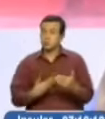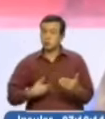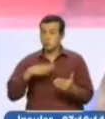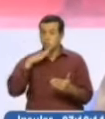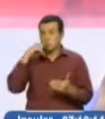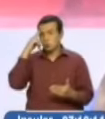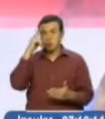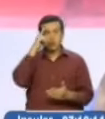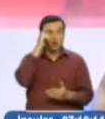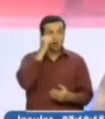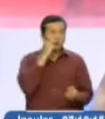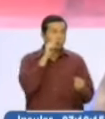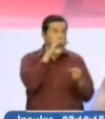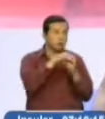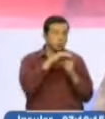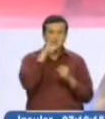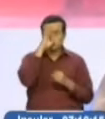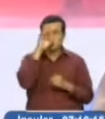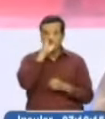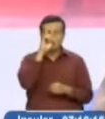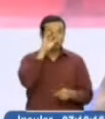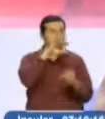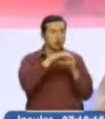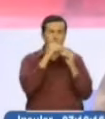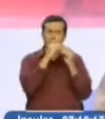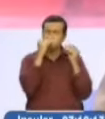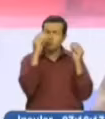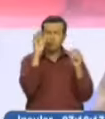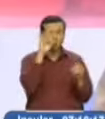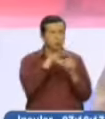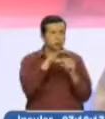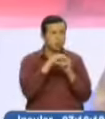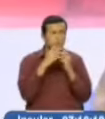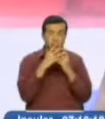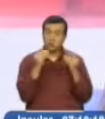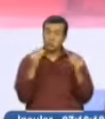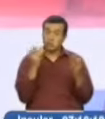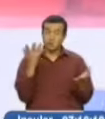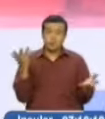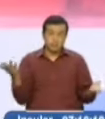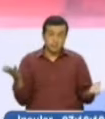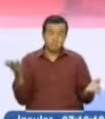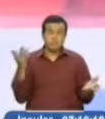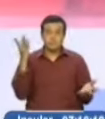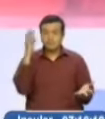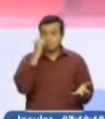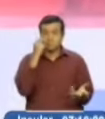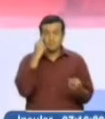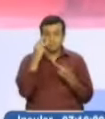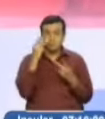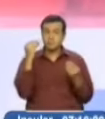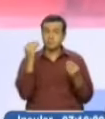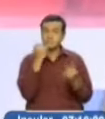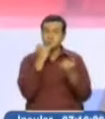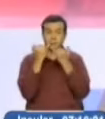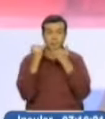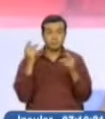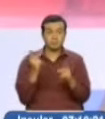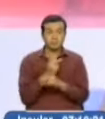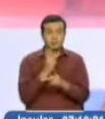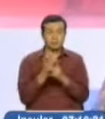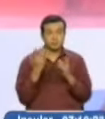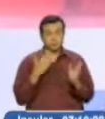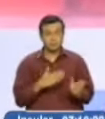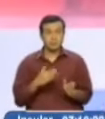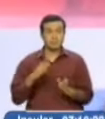por Guillermo Lasso, están votando por la derecha masivamente, mayoritariamente. Ahí se han cometido, esa es evidencia de que se han cometido graves errores. Porque,